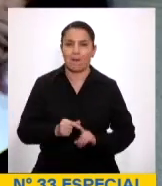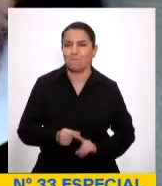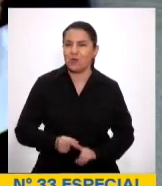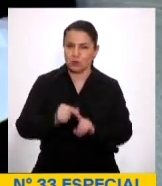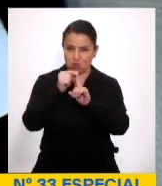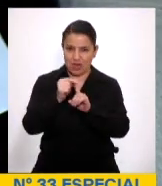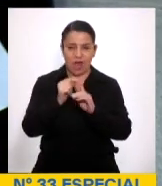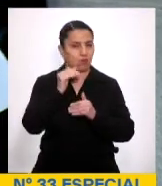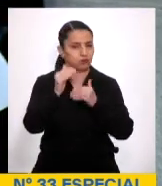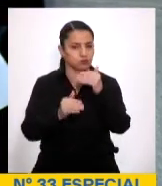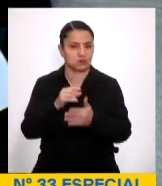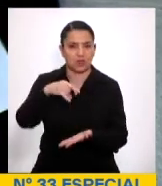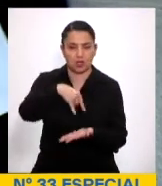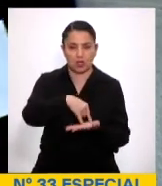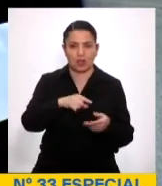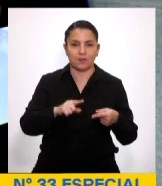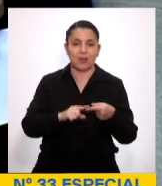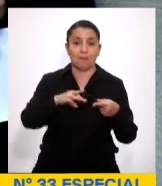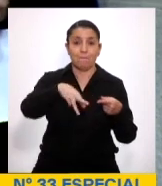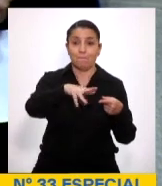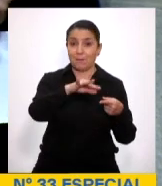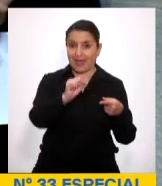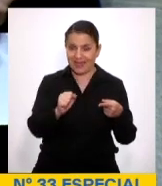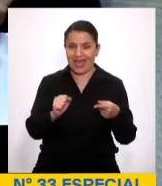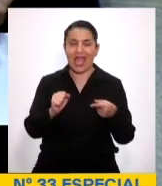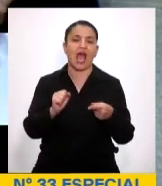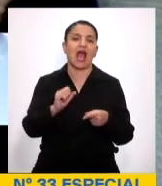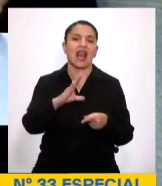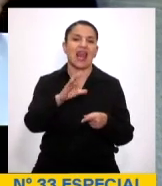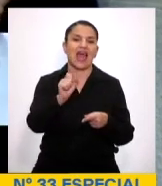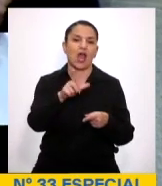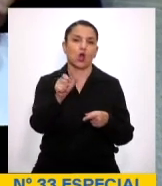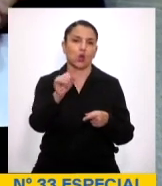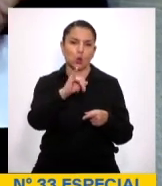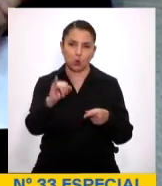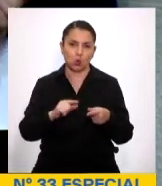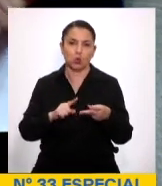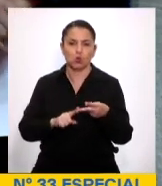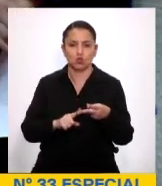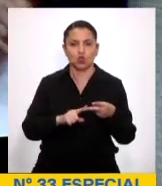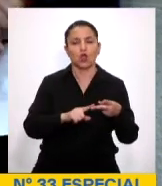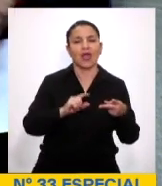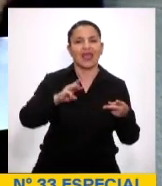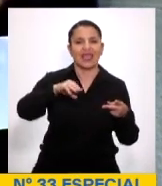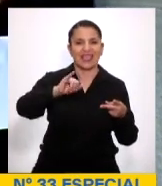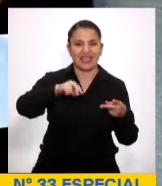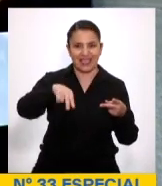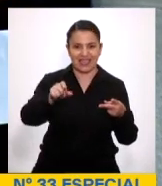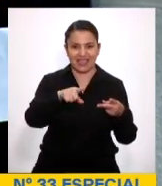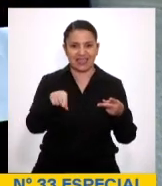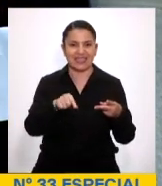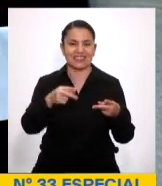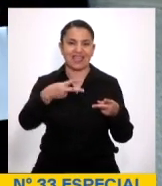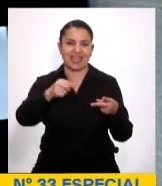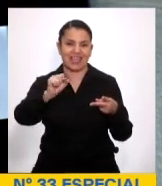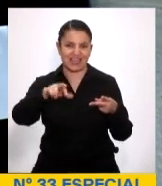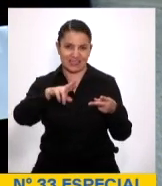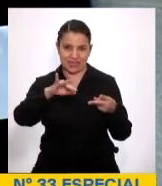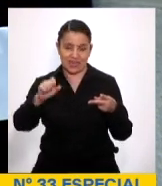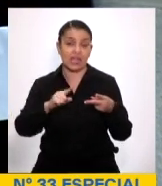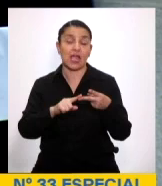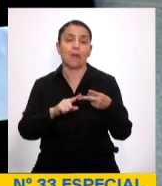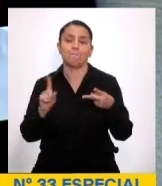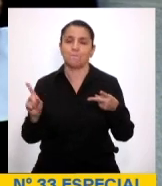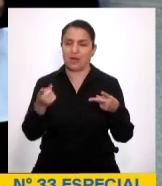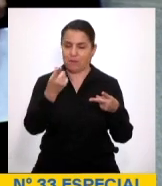congreso como lo fueron María de la cruz Toledo primera senadora electa e Inés Enrique froden primera diputada y de hecho qui fue la primera